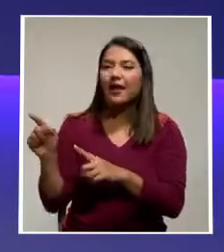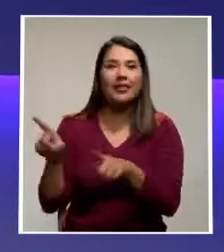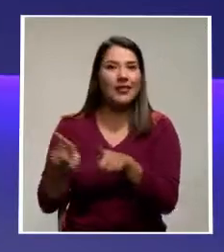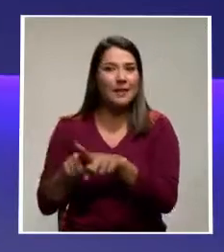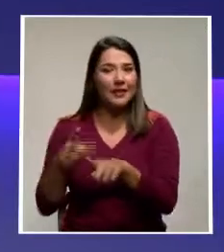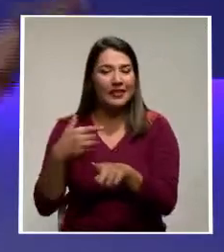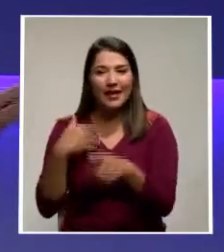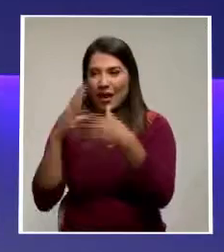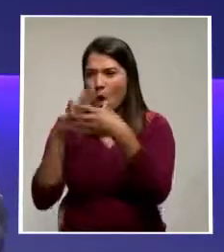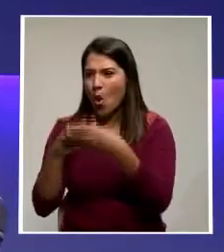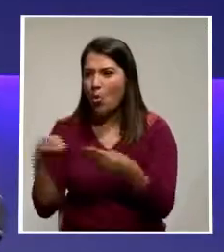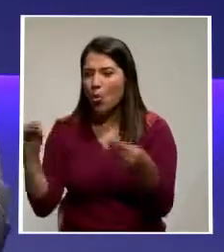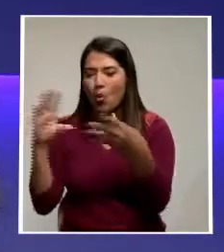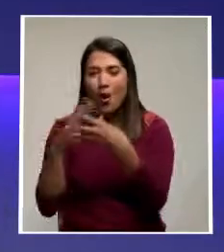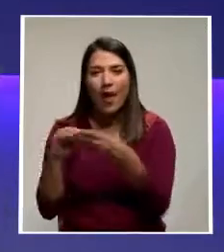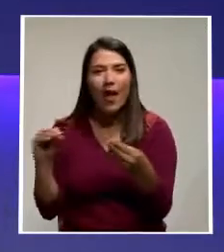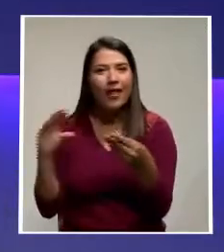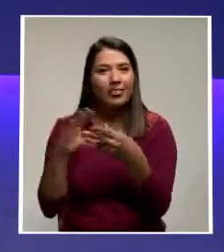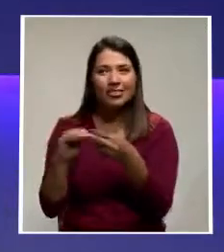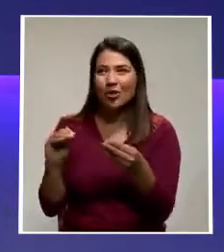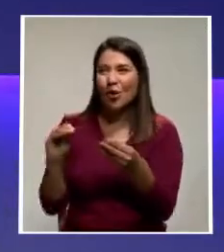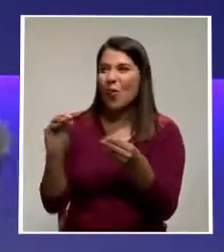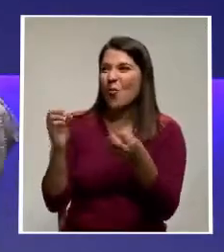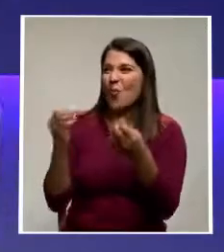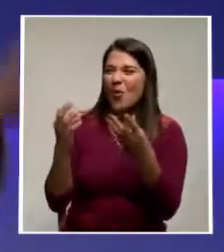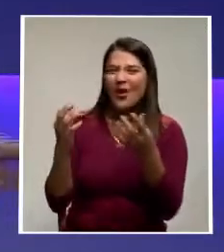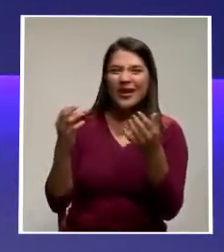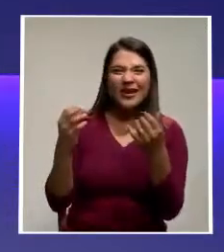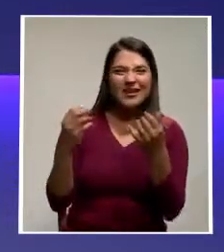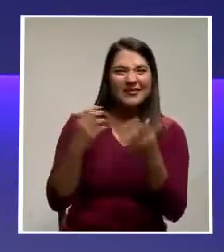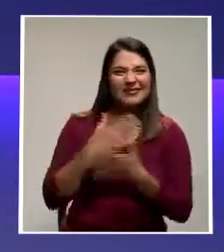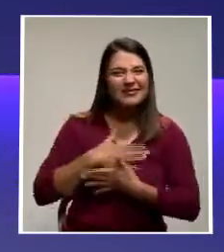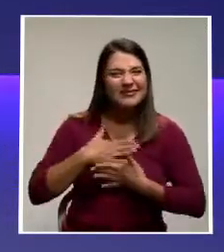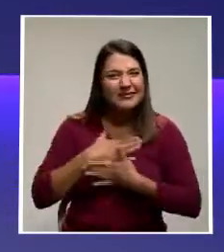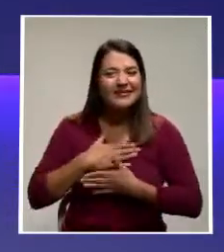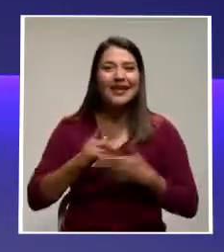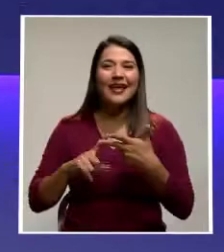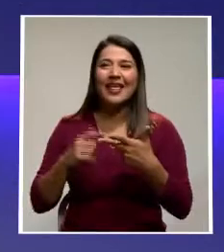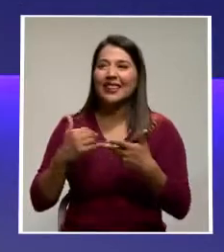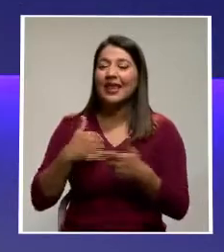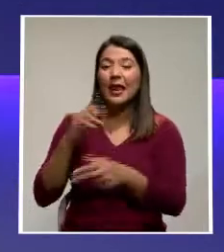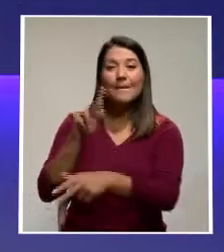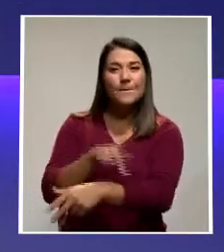son orfebrería juguetona, poesía,